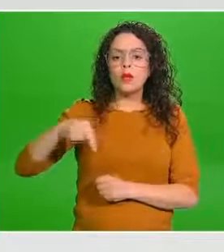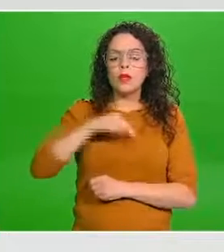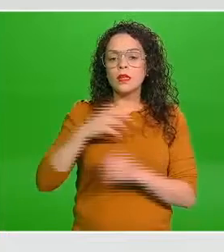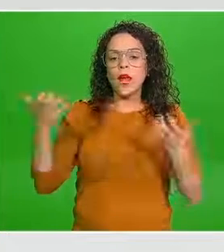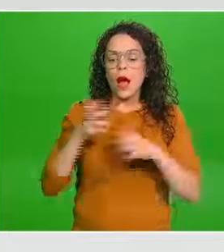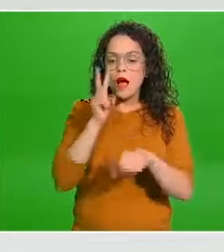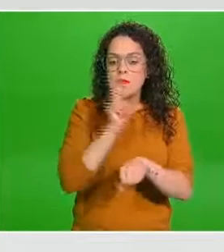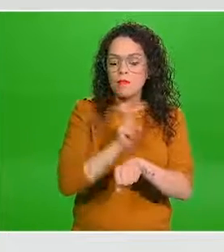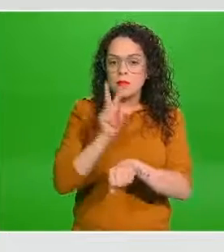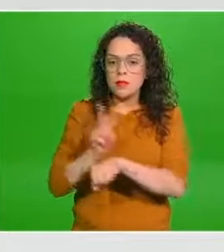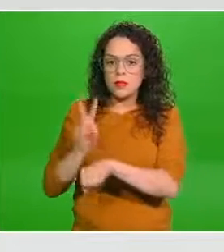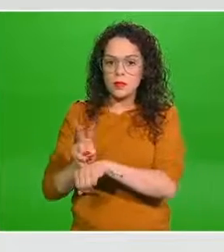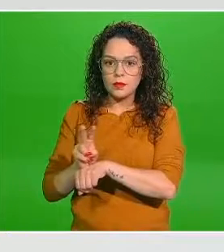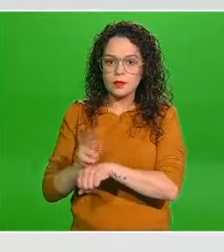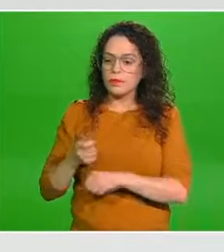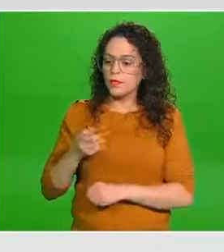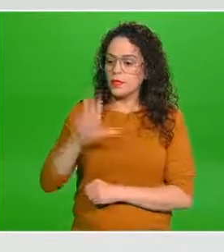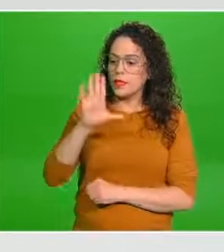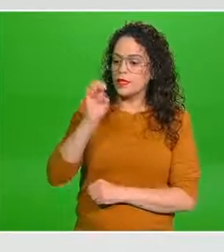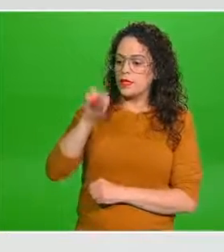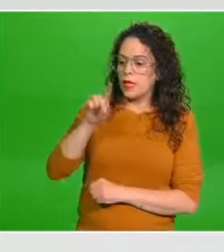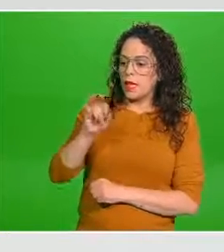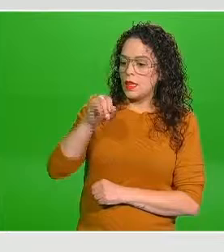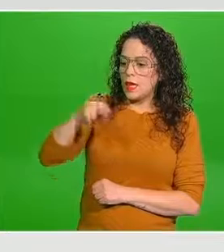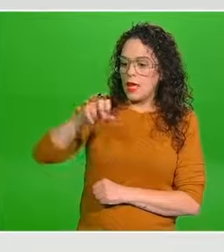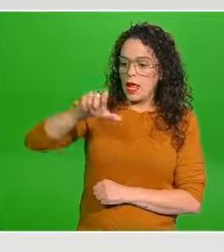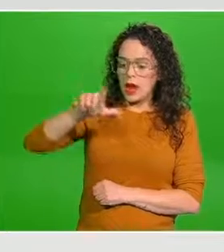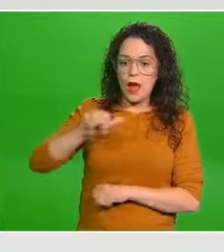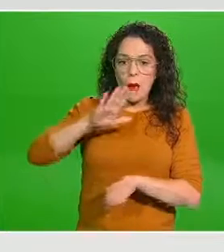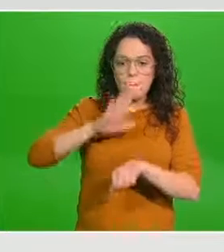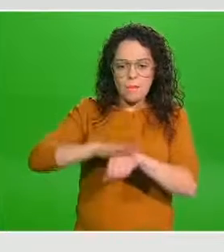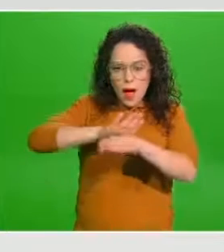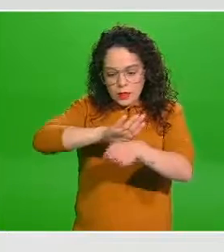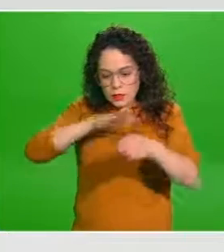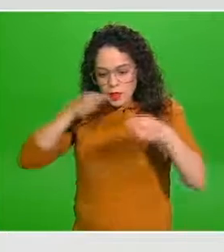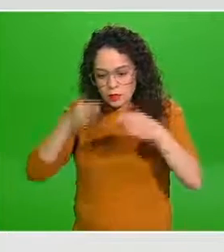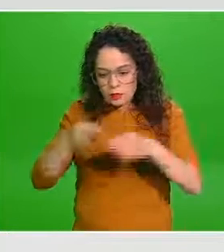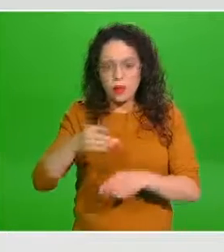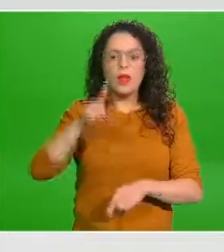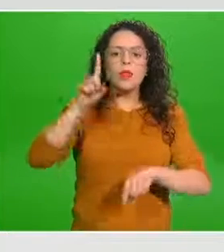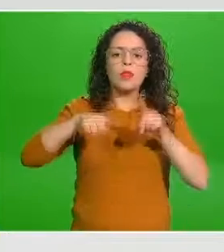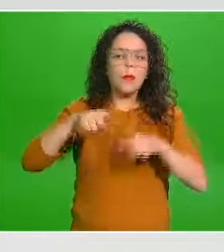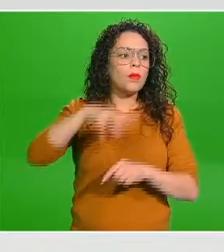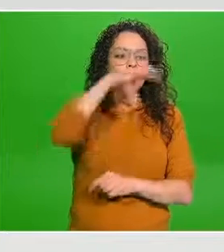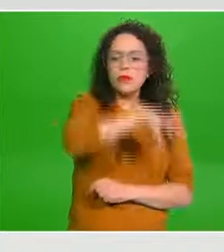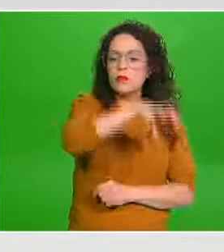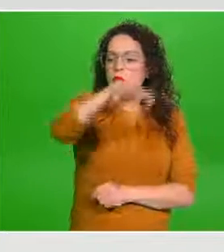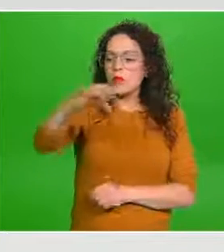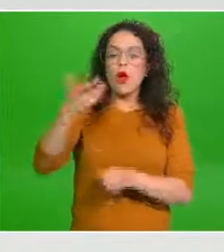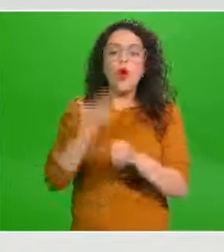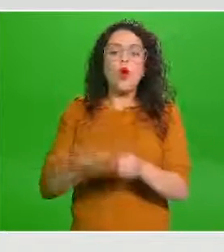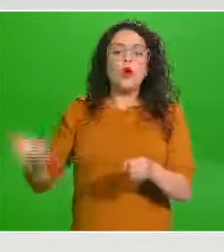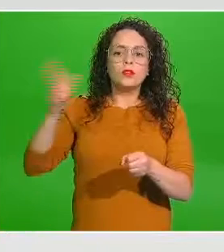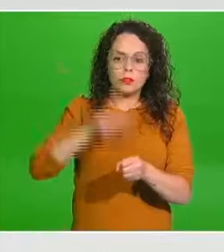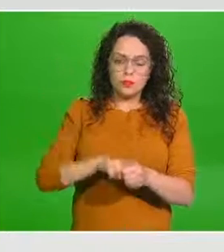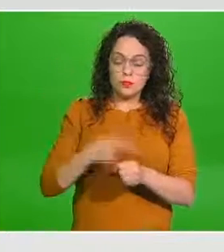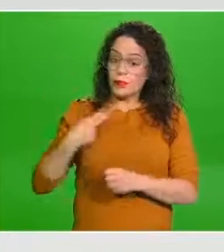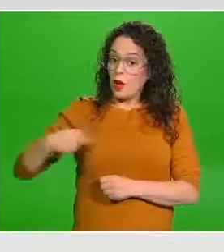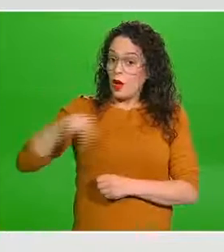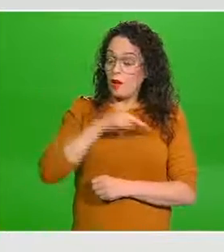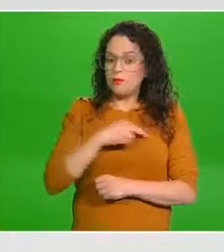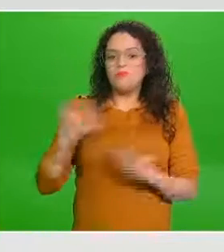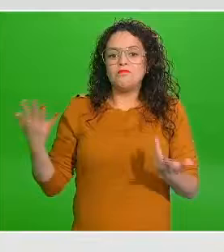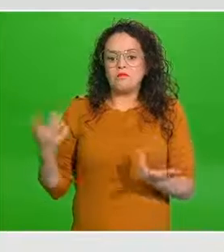realizamos, que es una vigilancia centinela y que está siendo enfocada en determinadas unidades y que afortunadamente nosotros